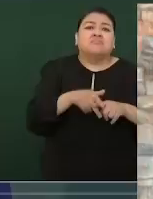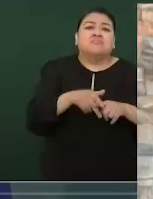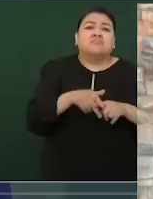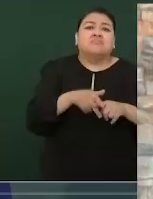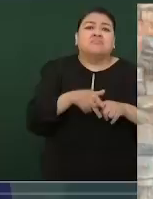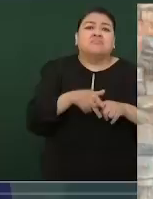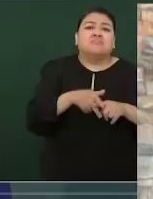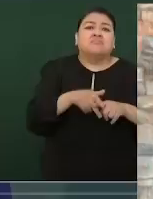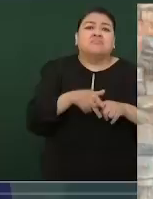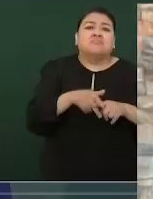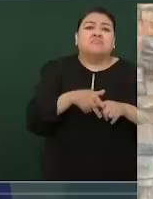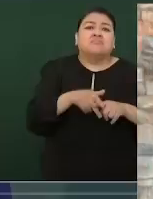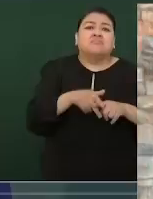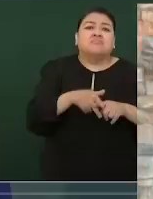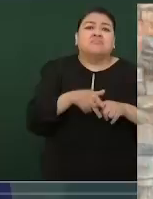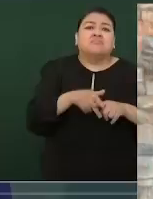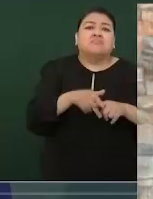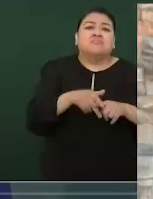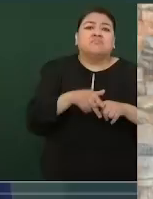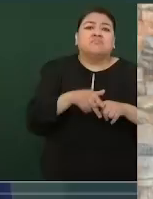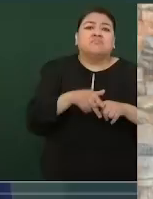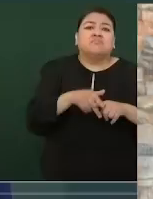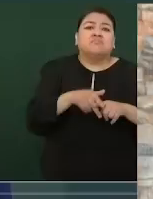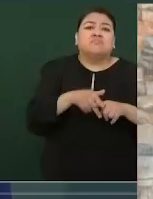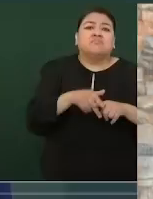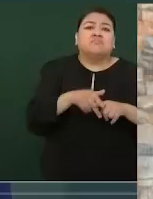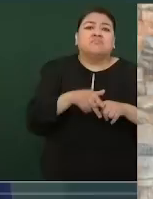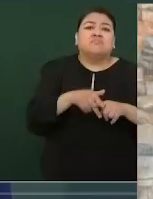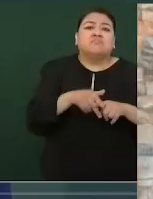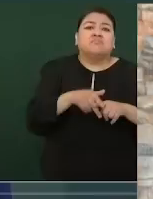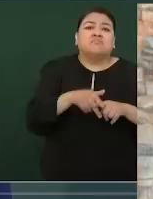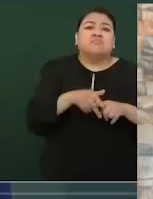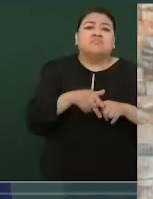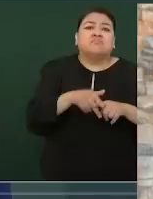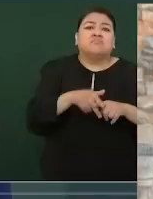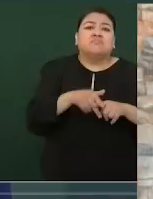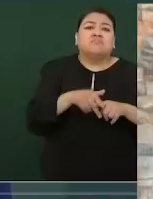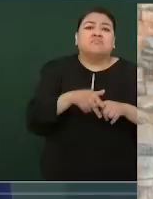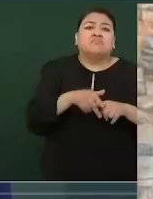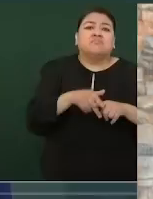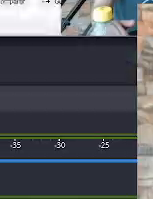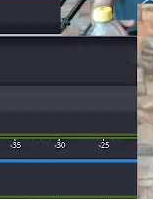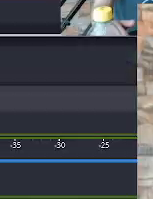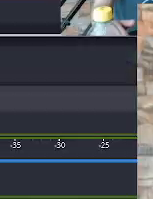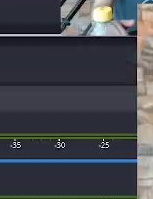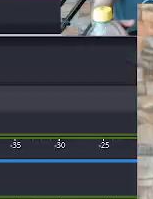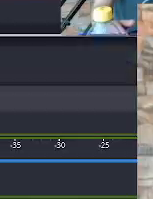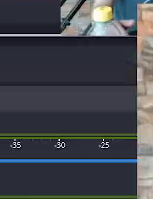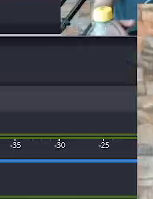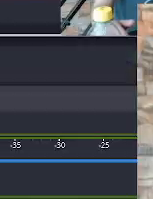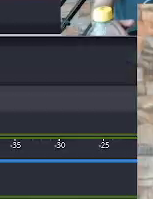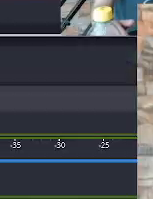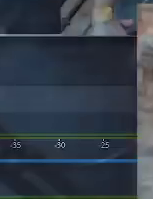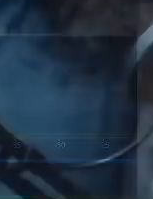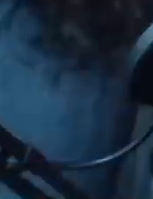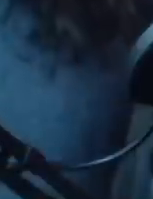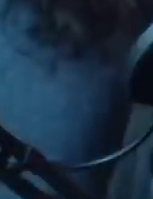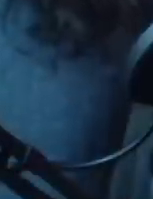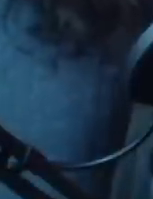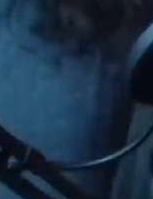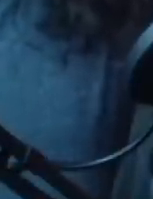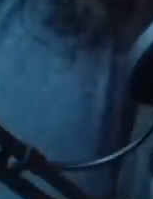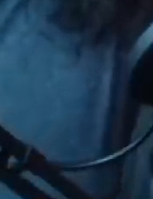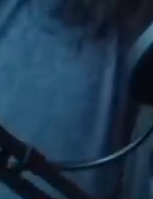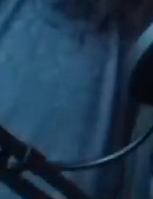nuestro pueblo Allá están peor compa chingado copatriotas Ese es el video de hoy espero lo compartas